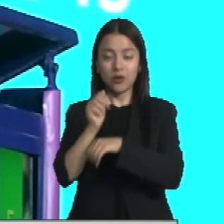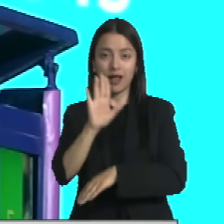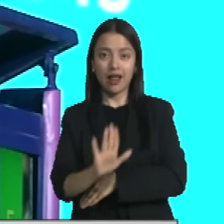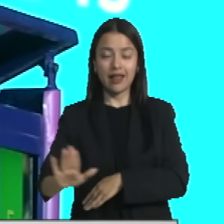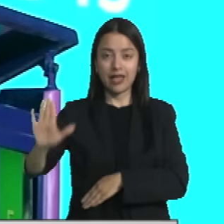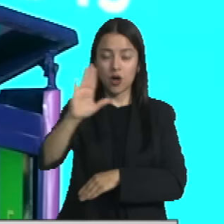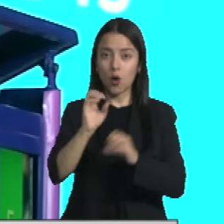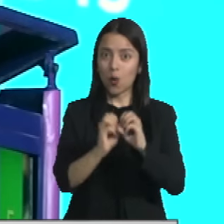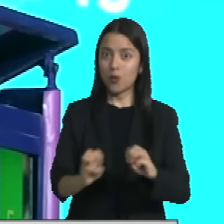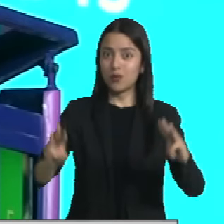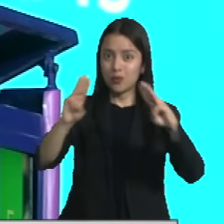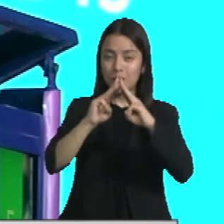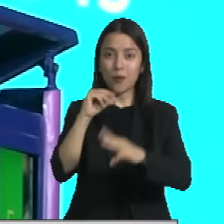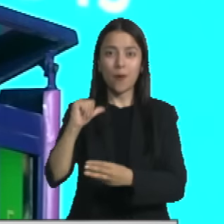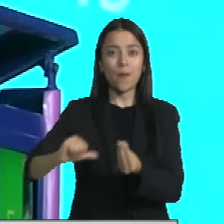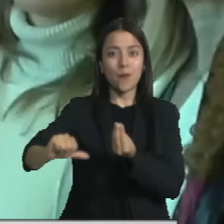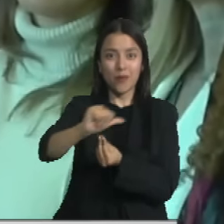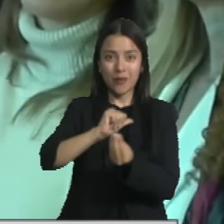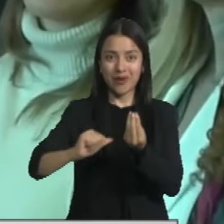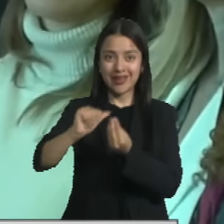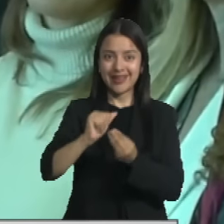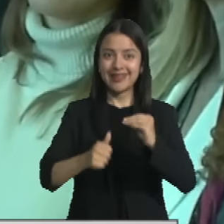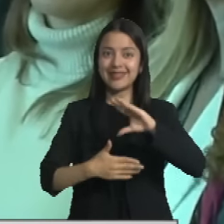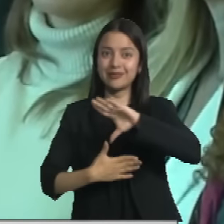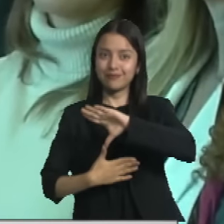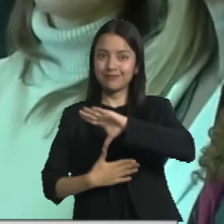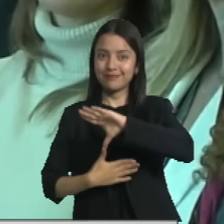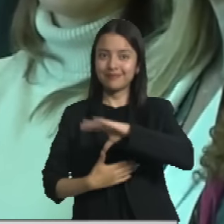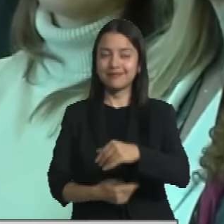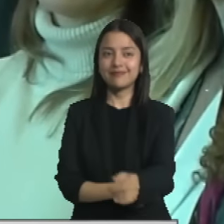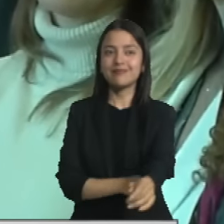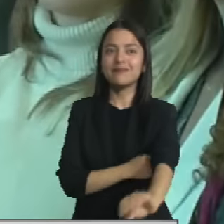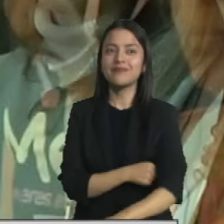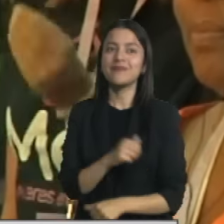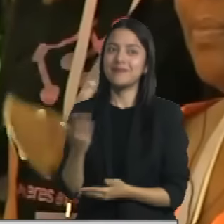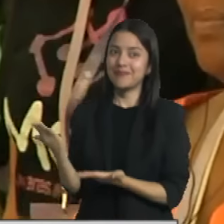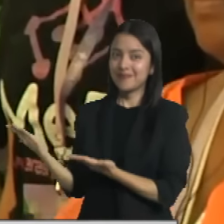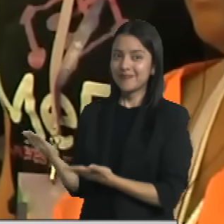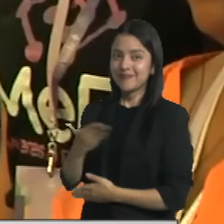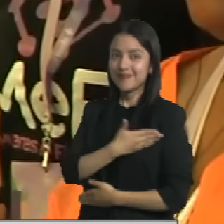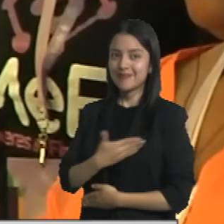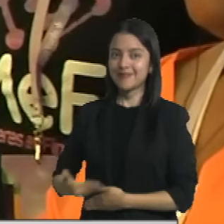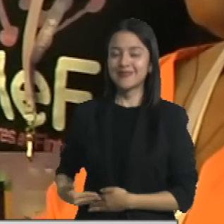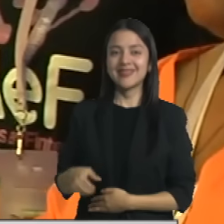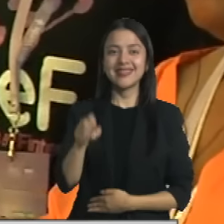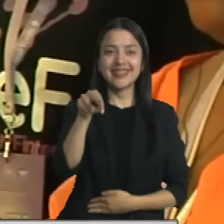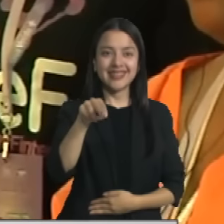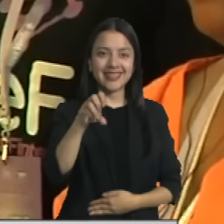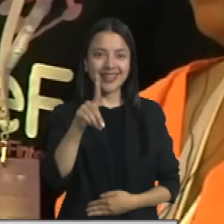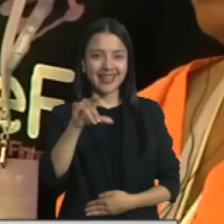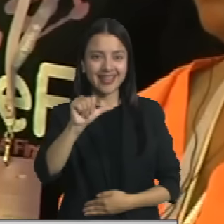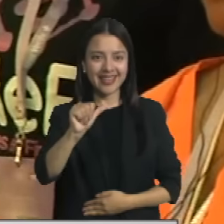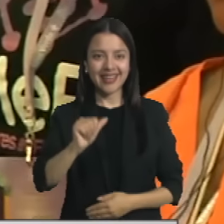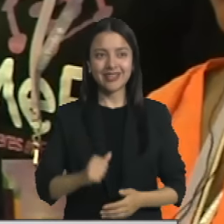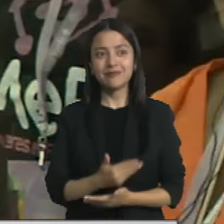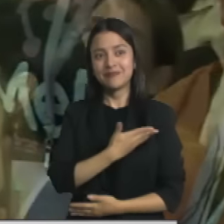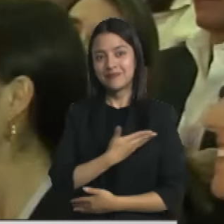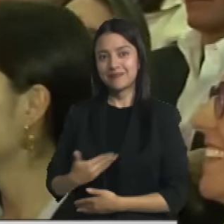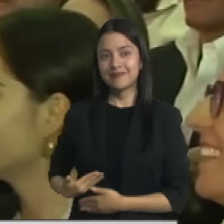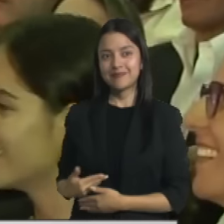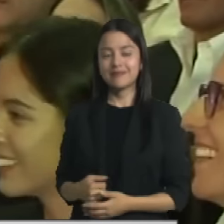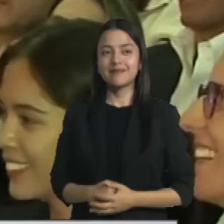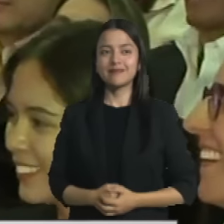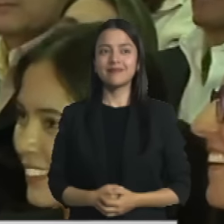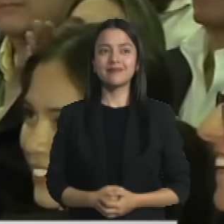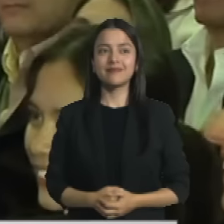de la ONU Mujeres para las Américas y el Caribe, Nadia Sánchez, presidenta de la ONU Mujeres, y además